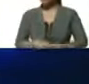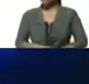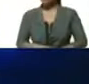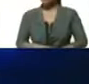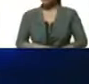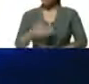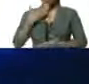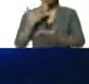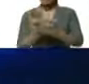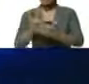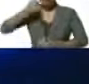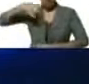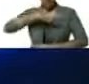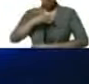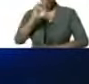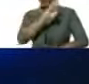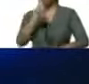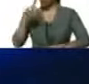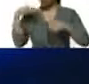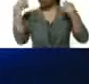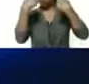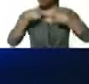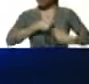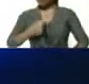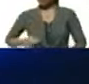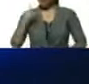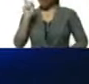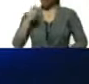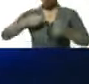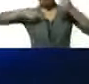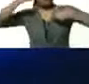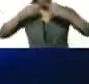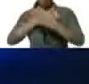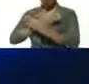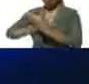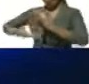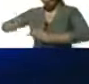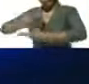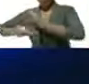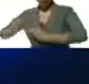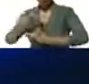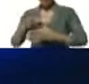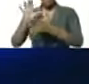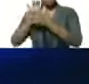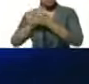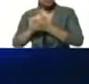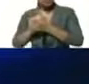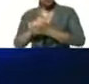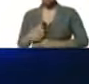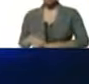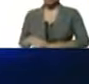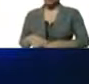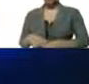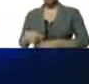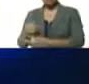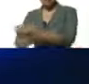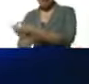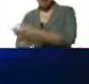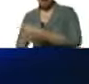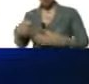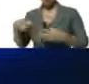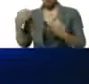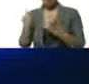al pueblo de la República Popular China estos gestos de cooperación, de amistad, de hermandad con el